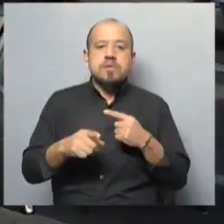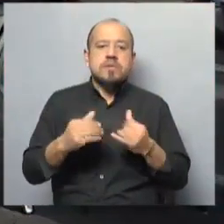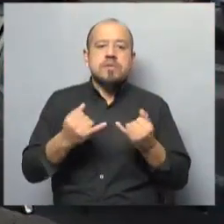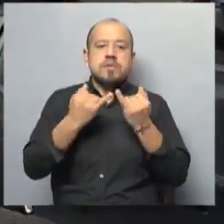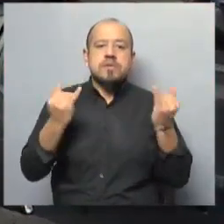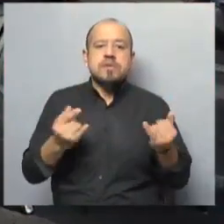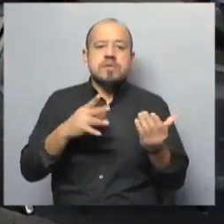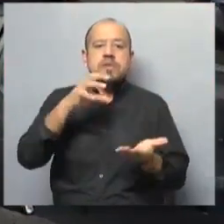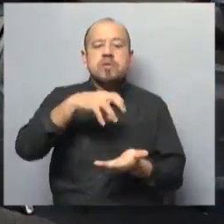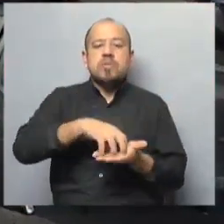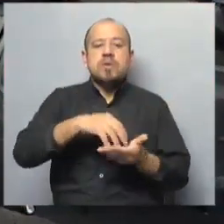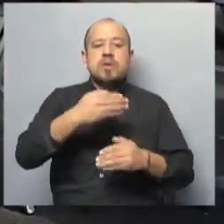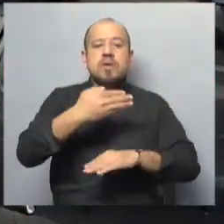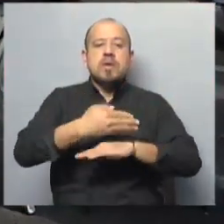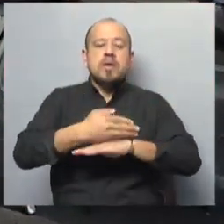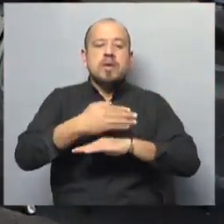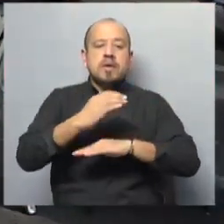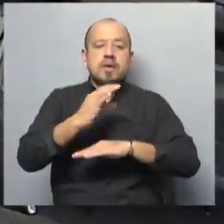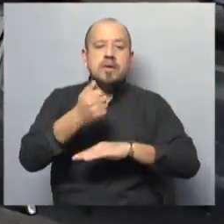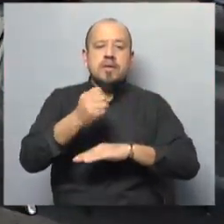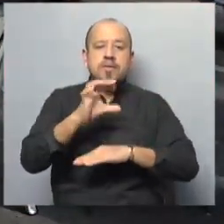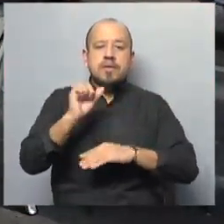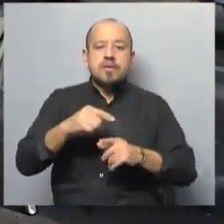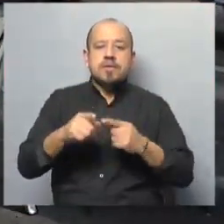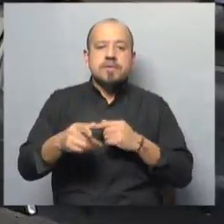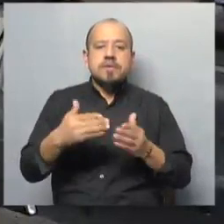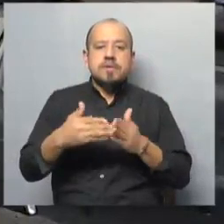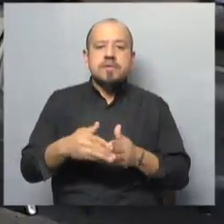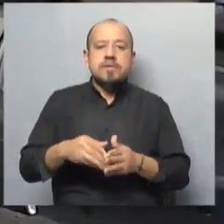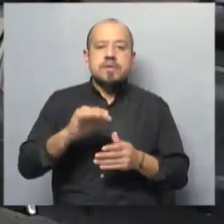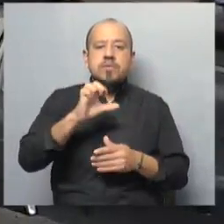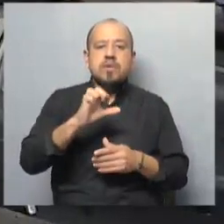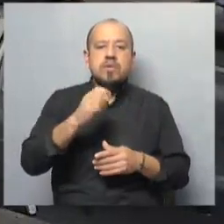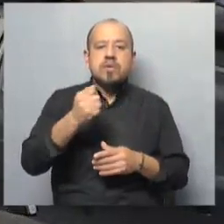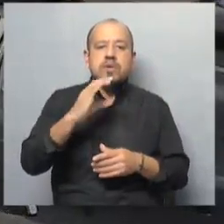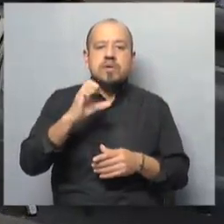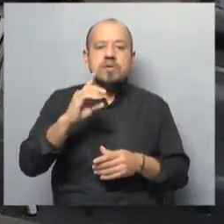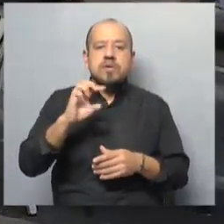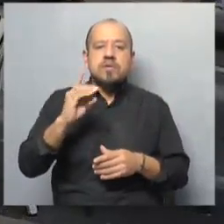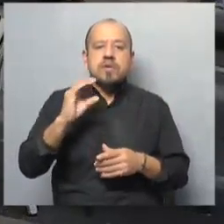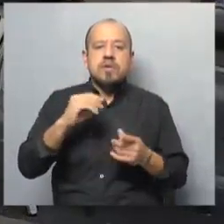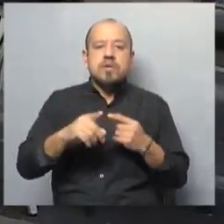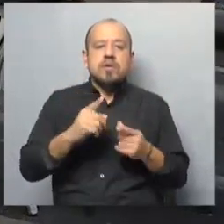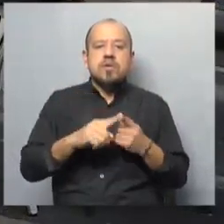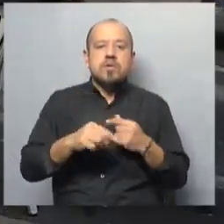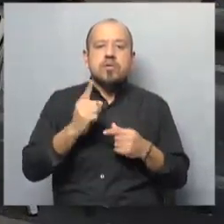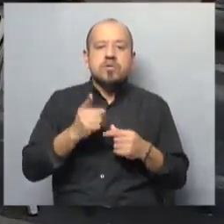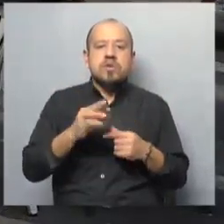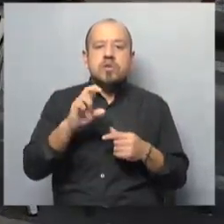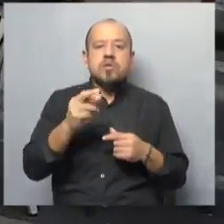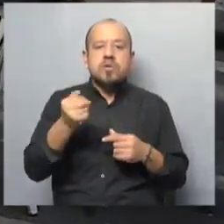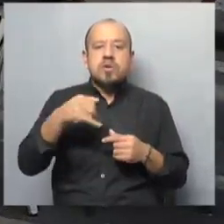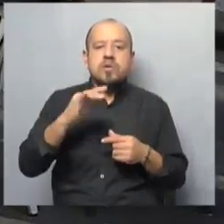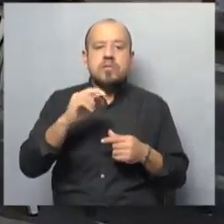del Comité de Base y nosotros estamos aquí en el comité ubicado en Eduardo Acevedo y Gonzalo Ramírez porque estuvo presente la intendenta